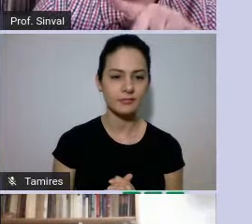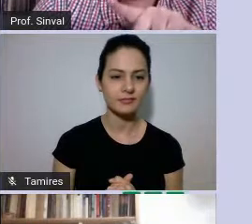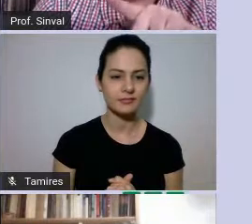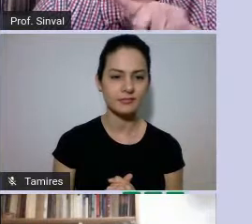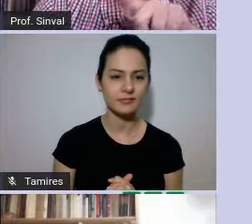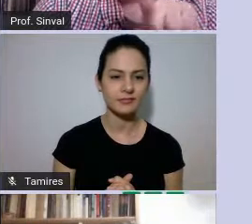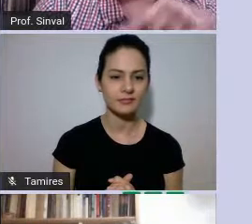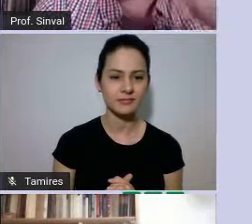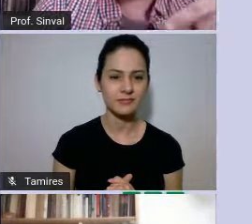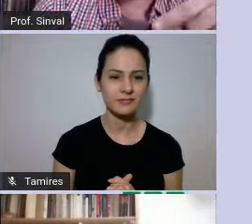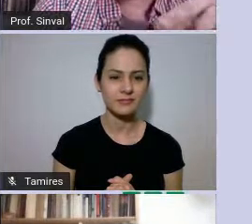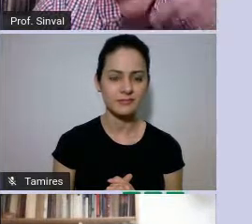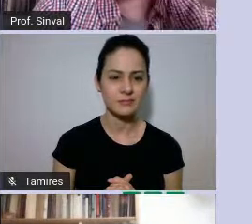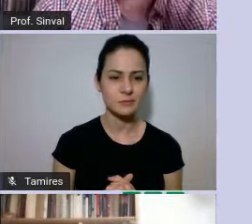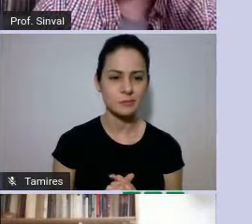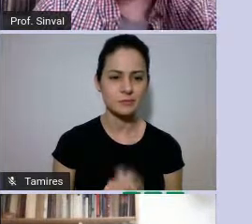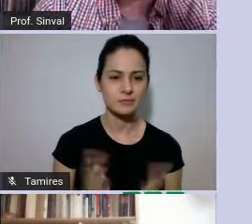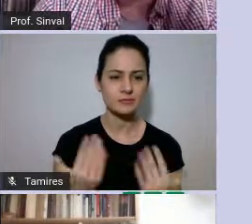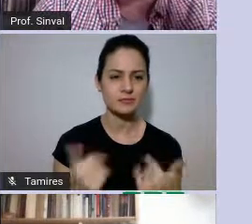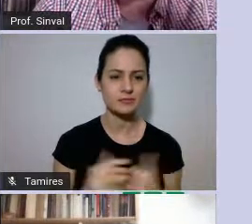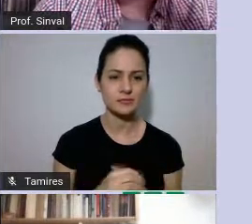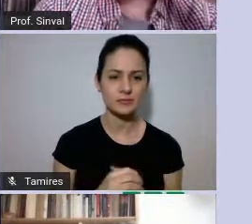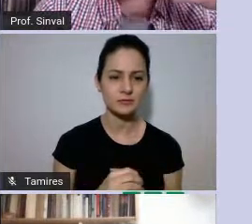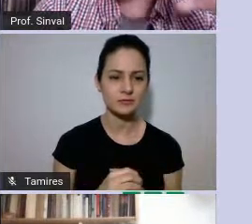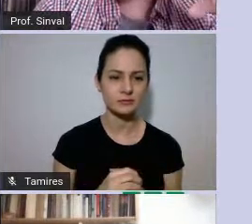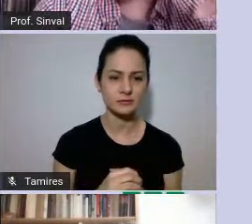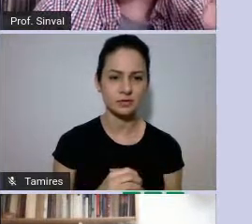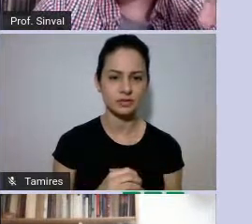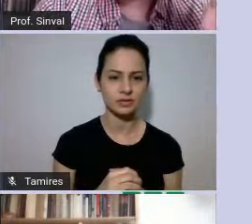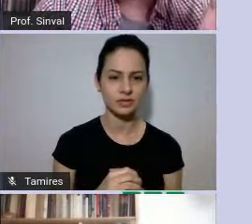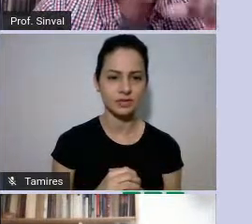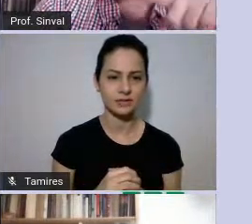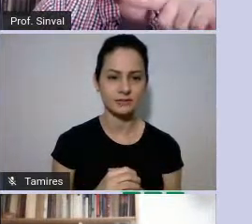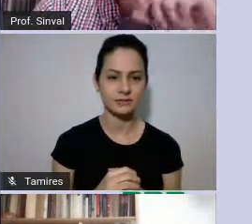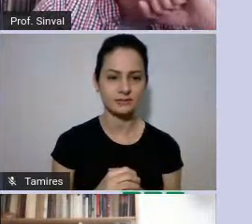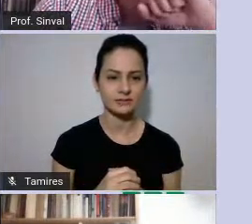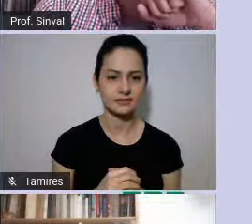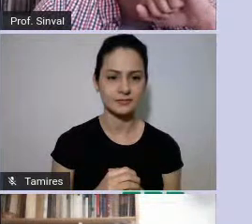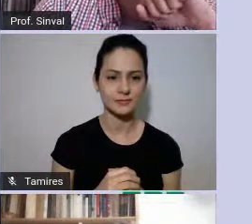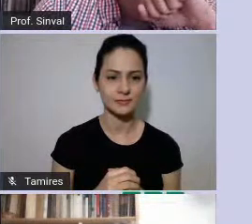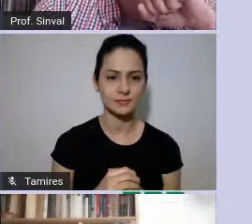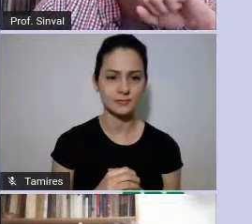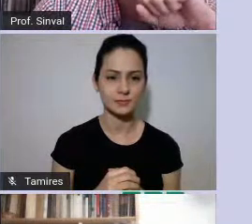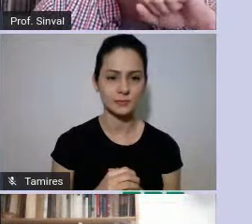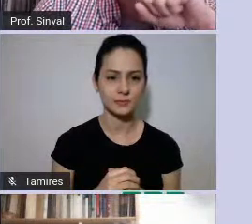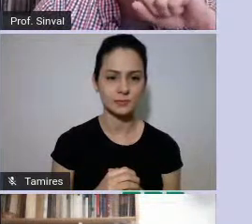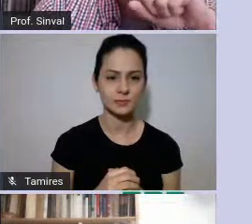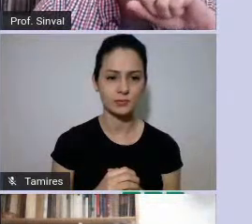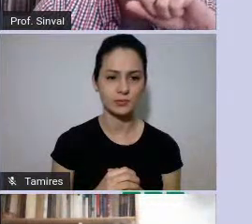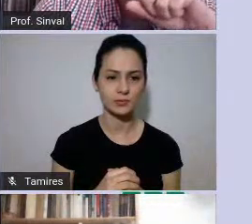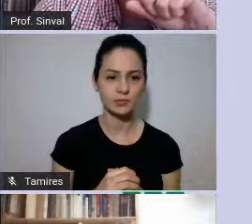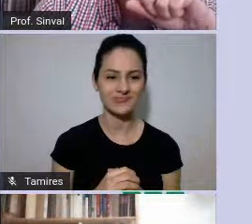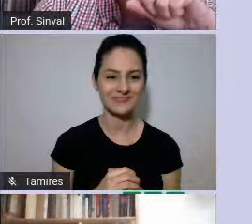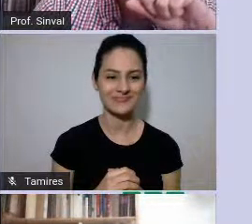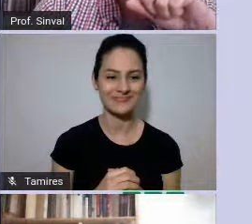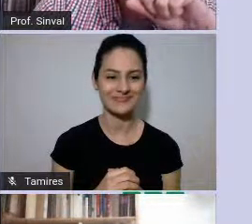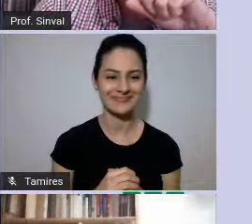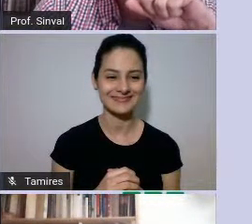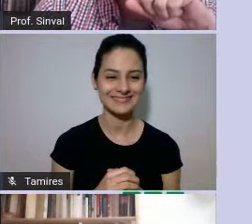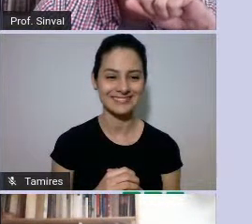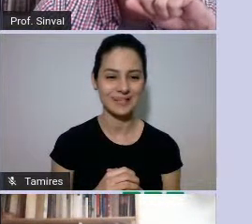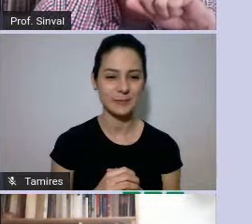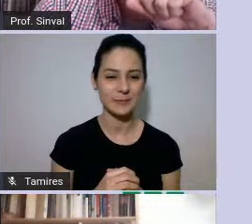quando for para passar um slide, dá um toquezinho mais devagar, só para a gente poder entender.